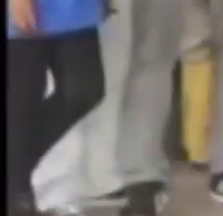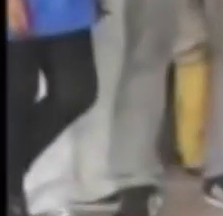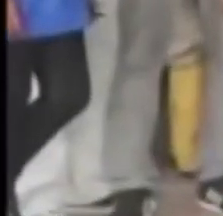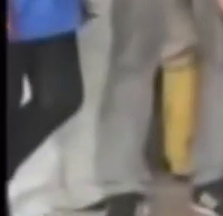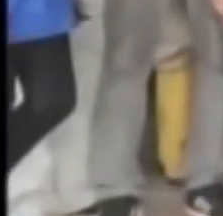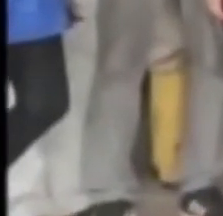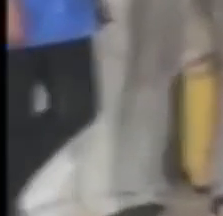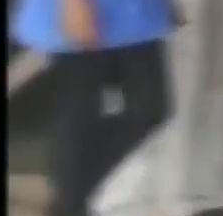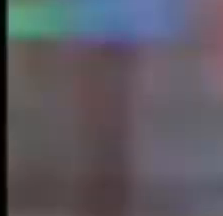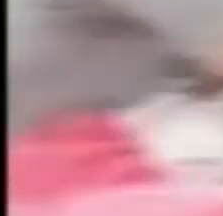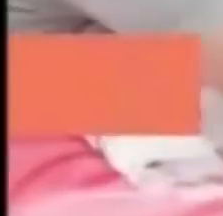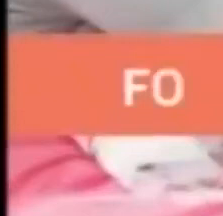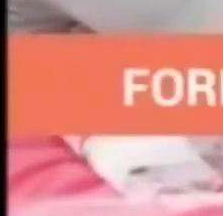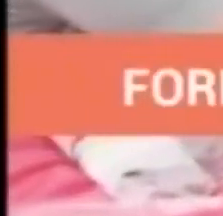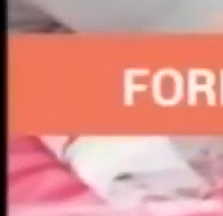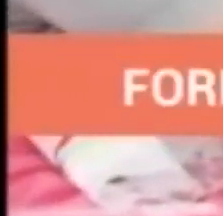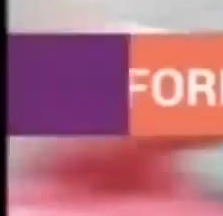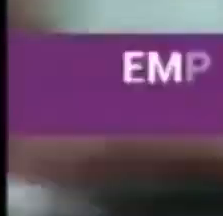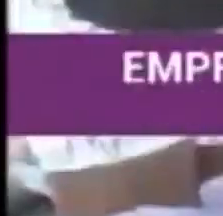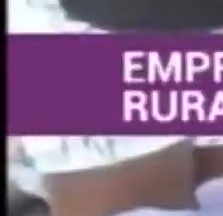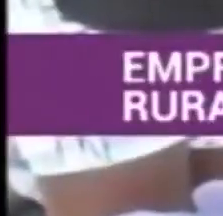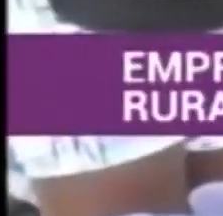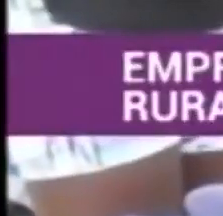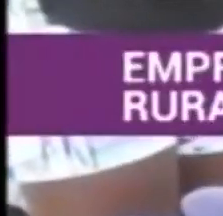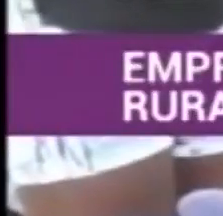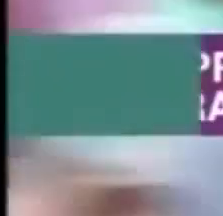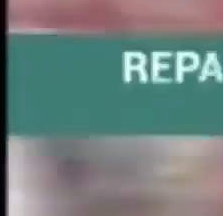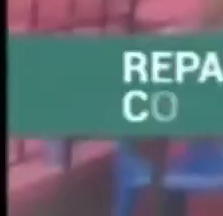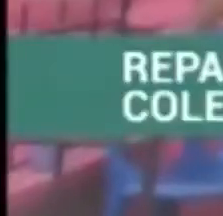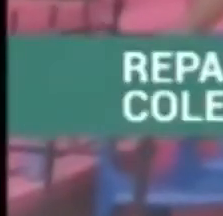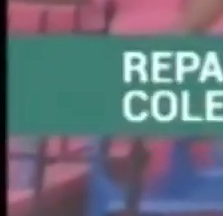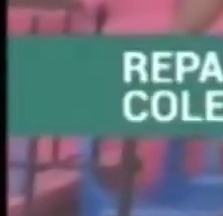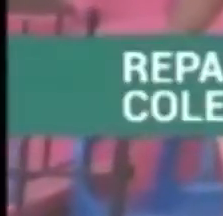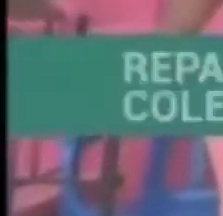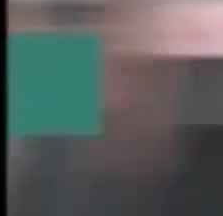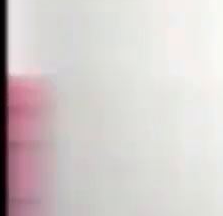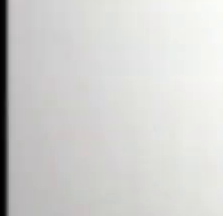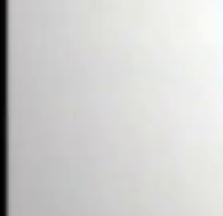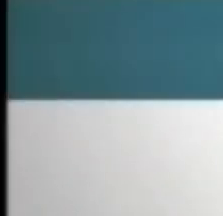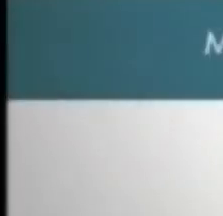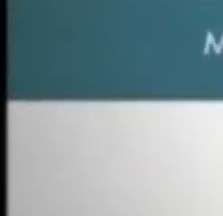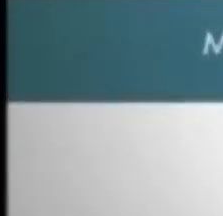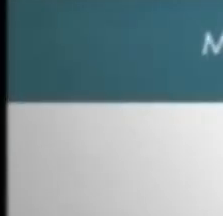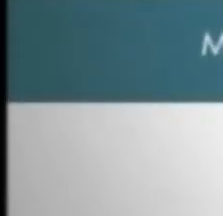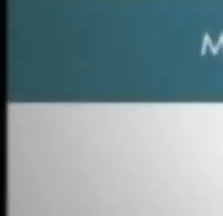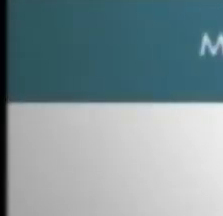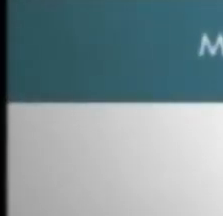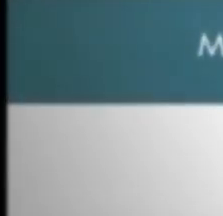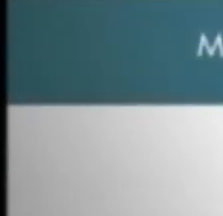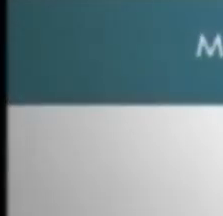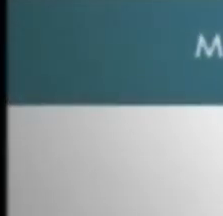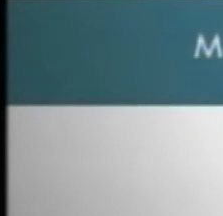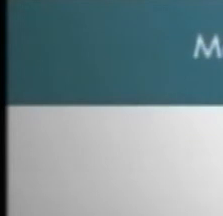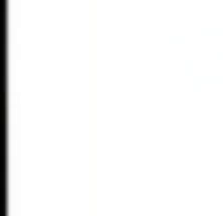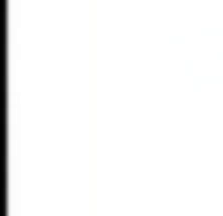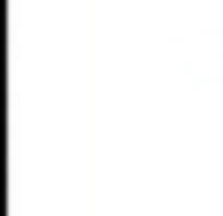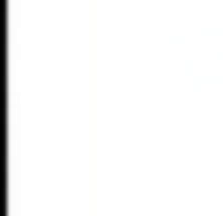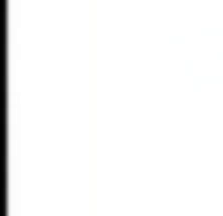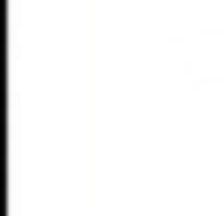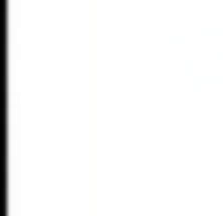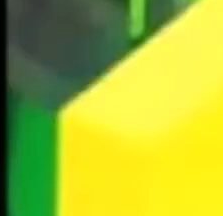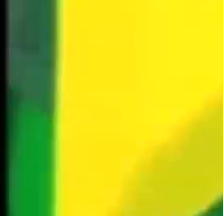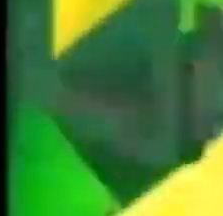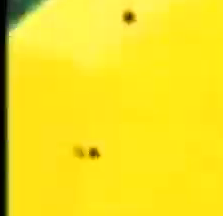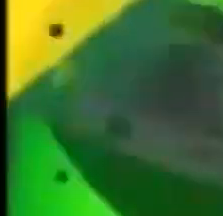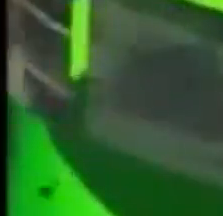Víctimas del conflicto armado han sido atendidas contribuyendo en la generación de ingresos y empleo. Ministerio del Trabajo, trabajando para vivir